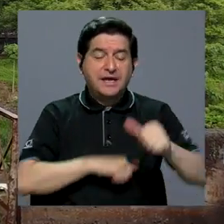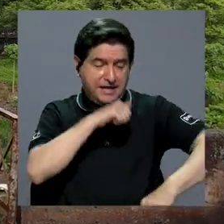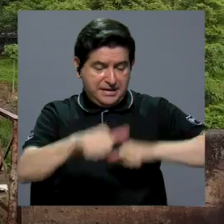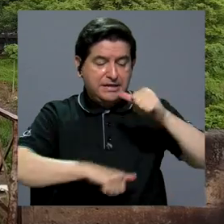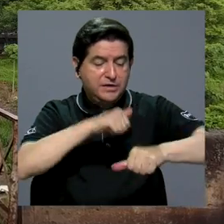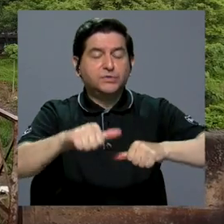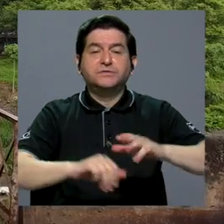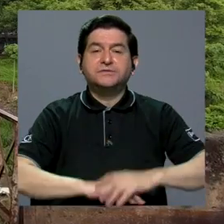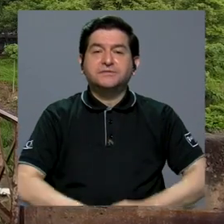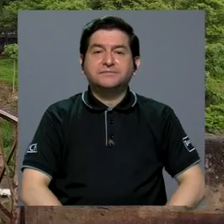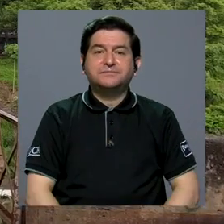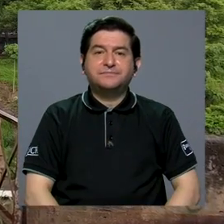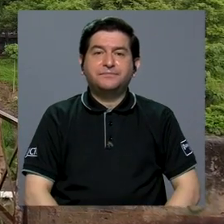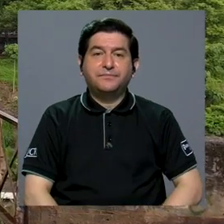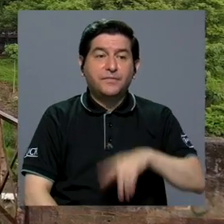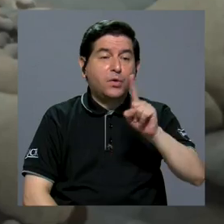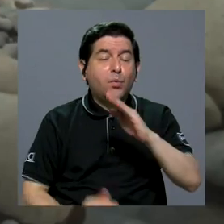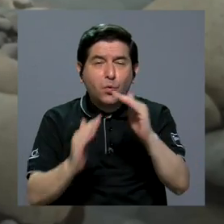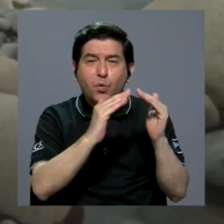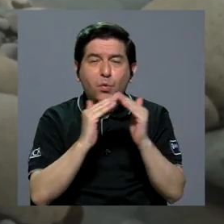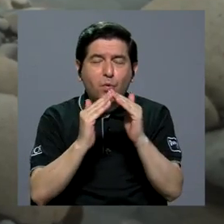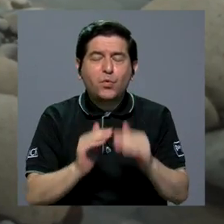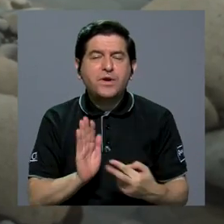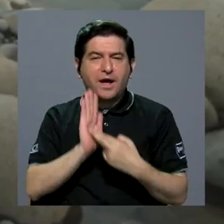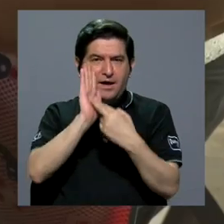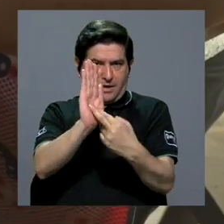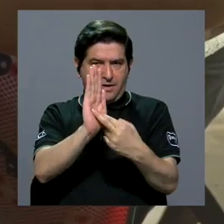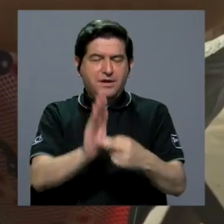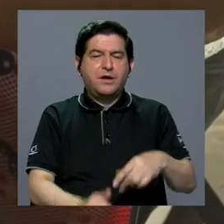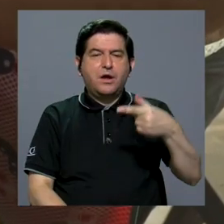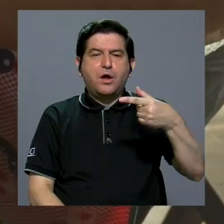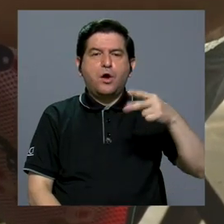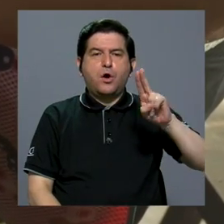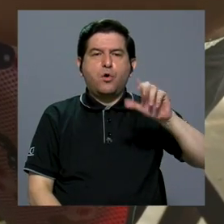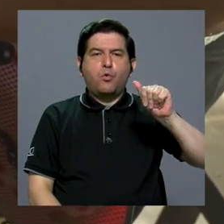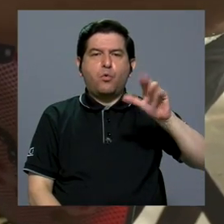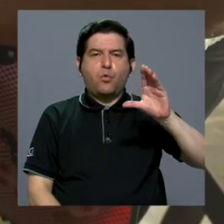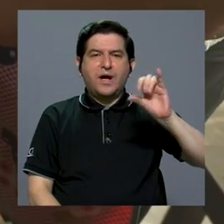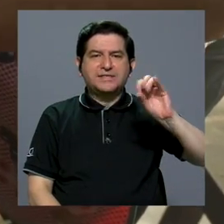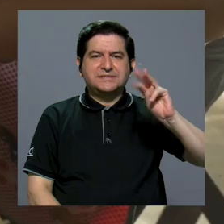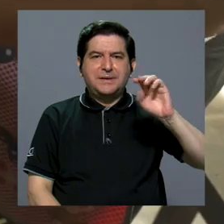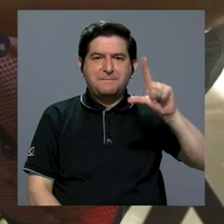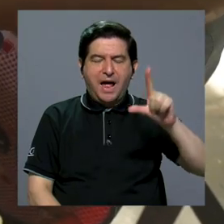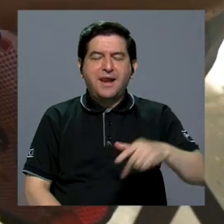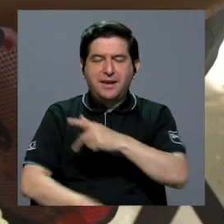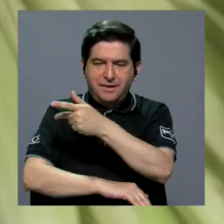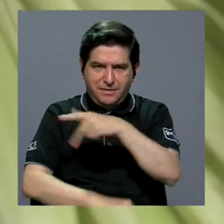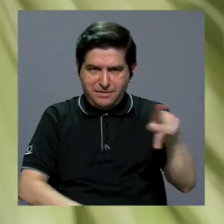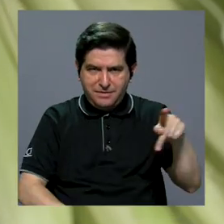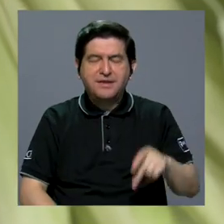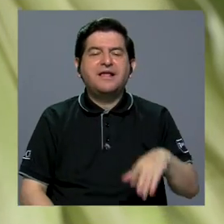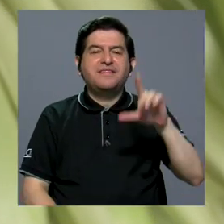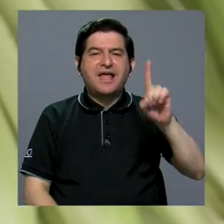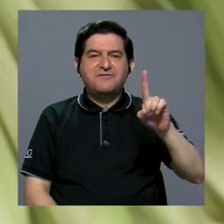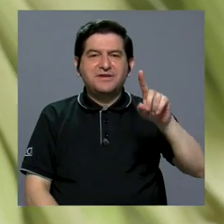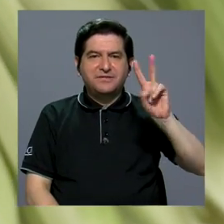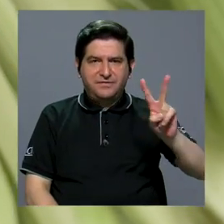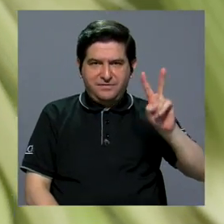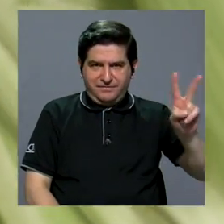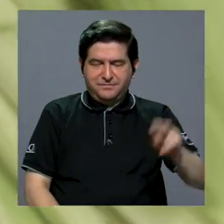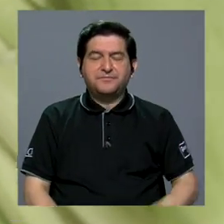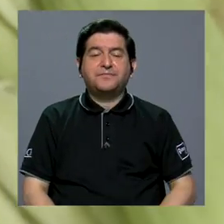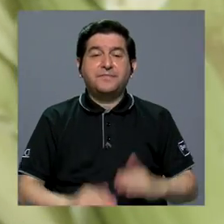las luchas. Una de las comunidades representadas fue Guasimal de Punta Arenas. David Villalobos